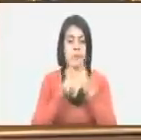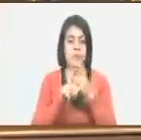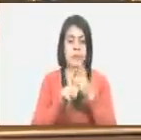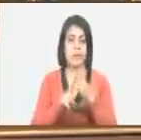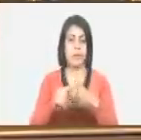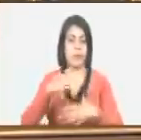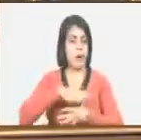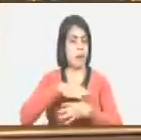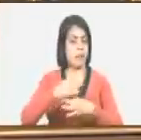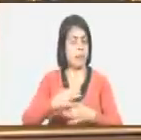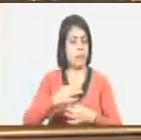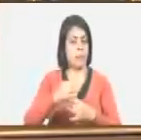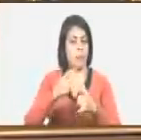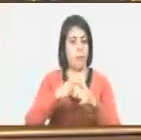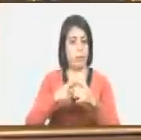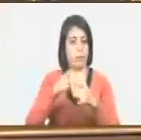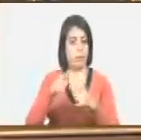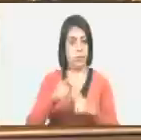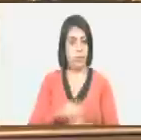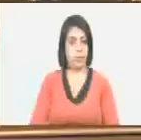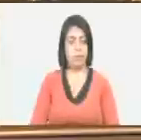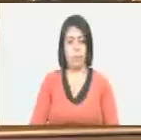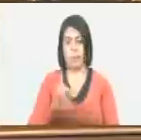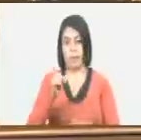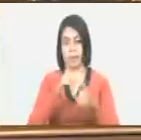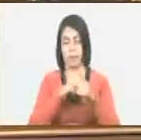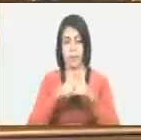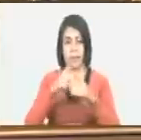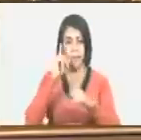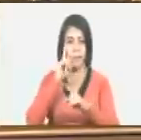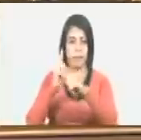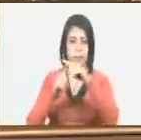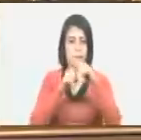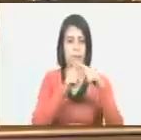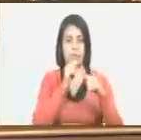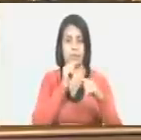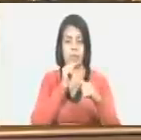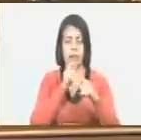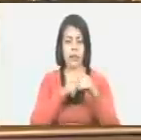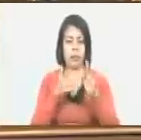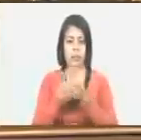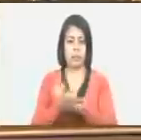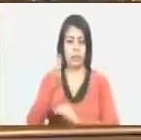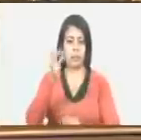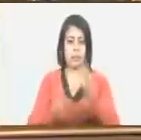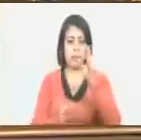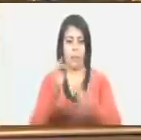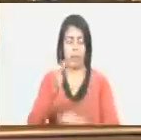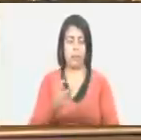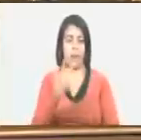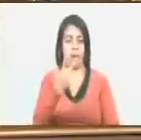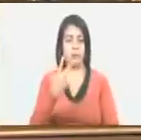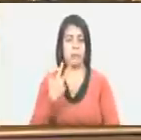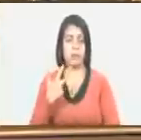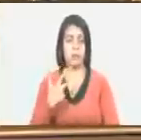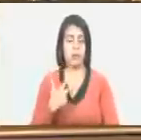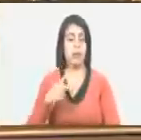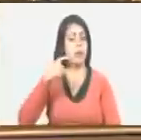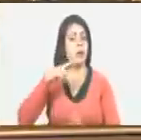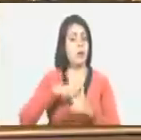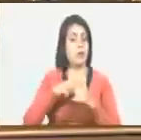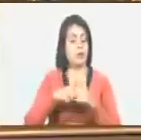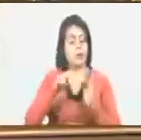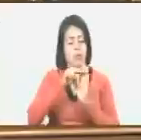el interés de los intervinientes y determinar quiénes serán parte del juicio. 3. El recurso